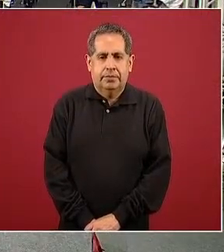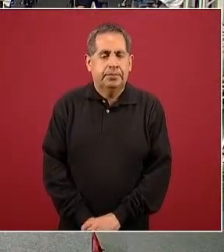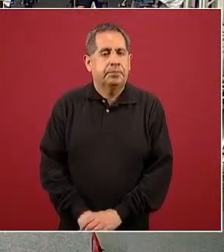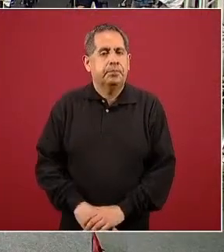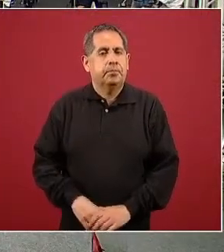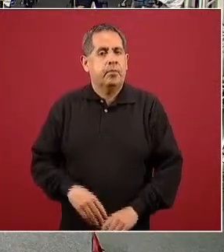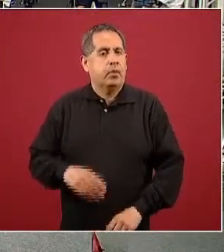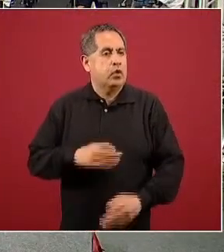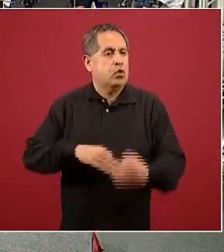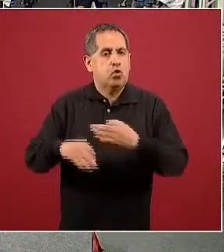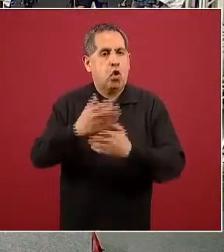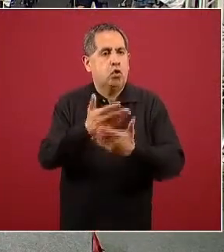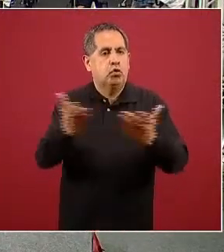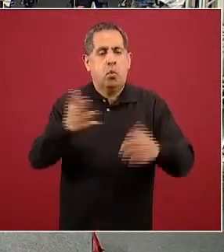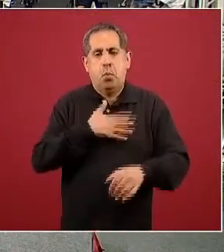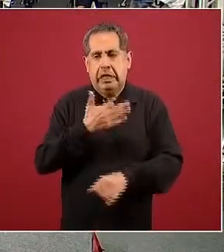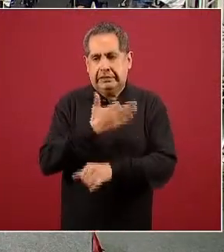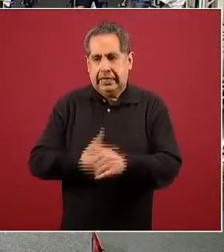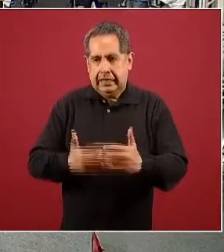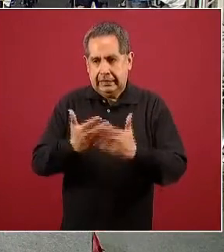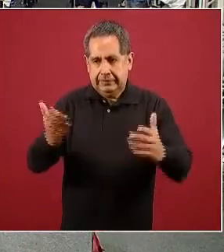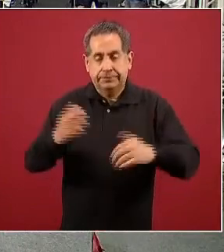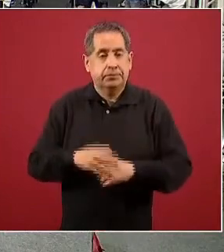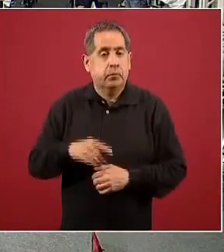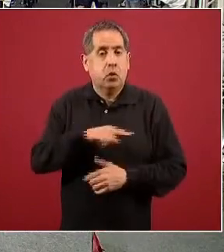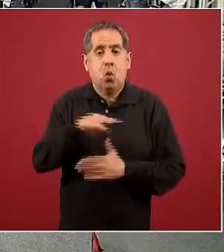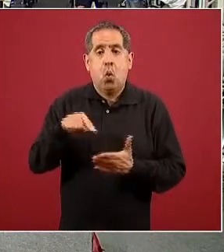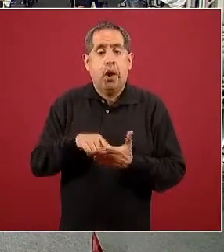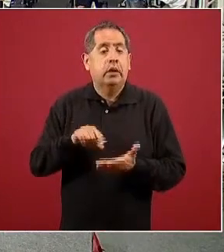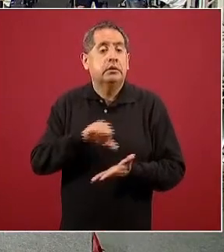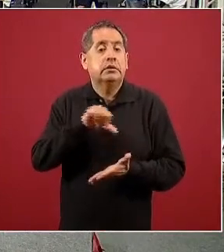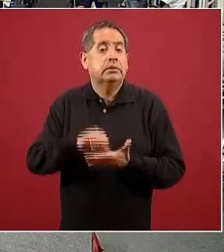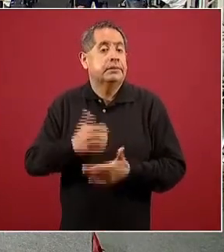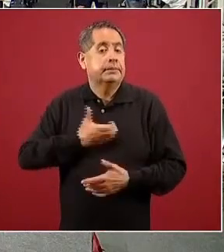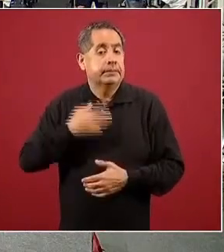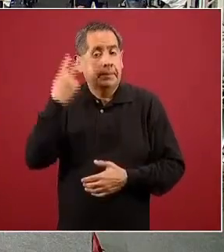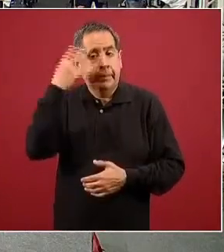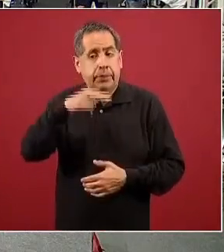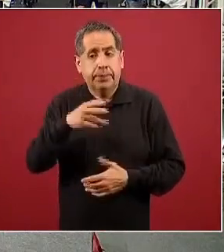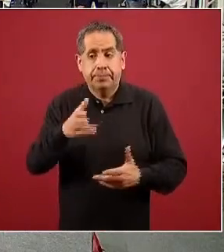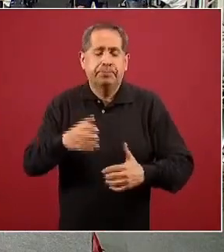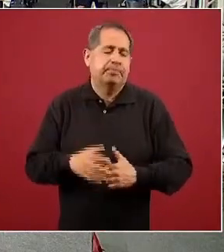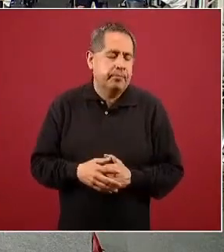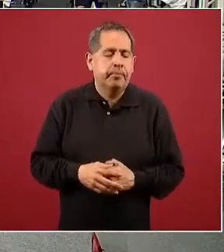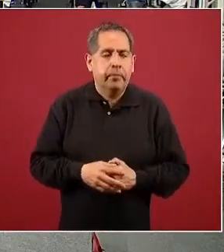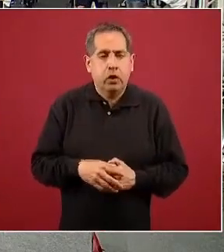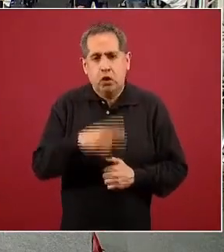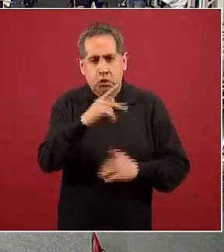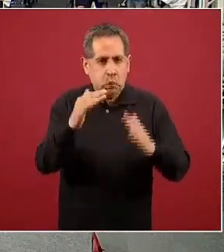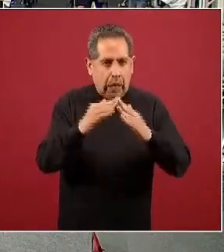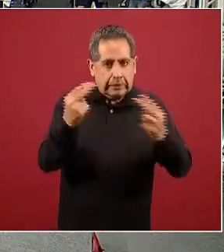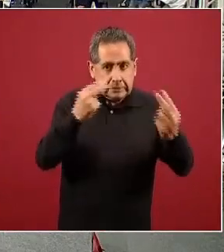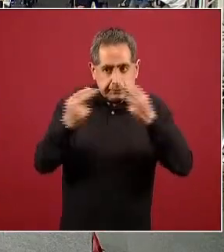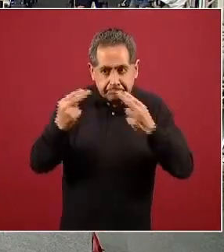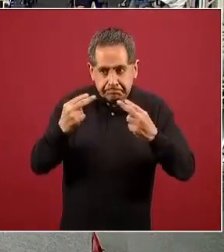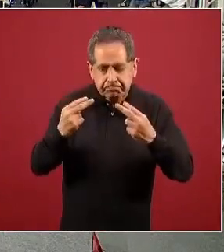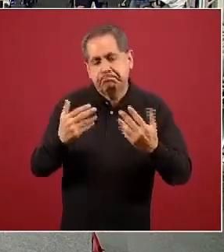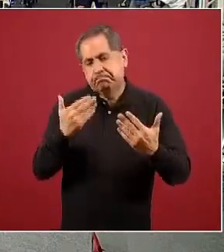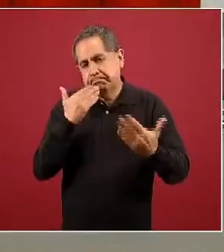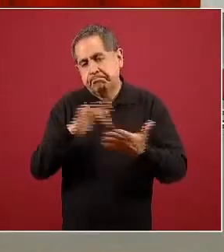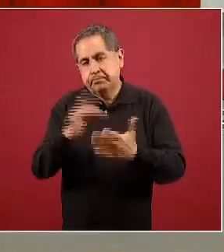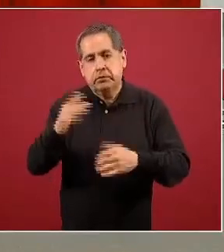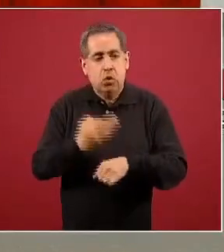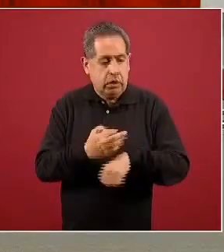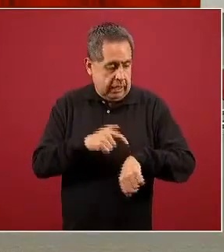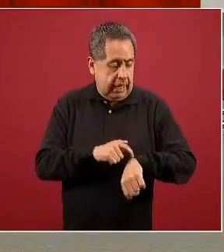Buenas tardes, tengan todas y todos aquí en Palacio Nacional y en sus casas. Gracias por acompañarnos.